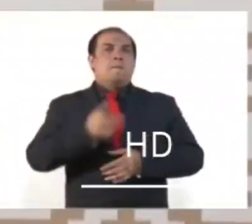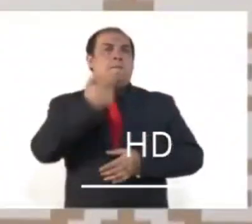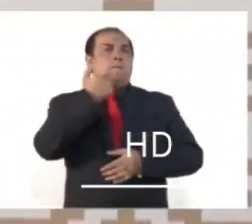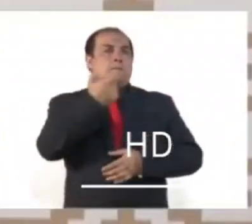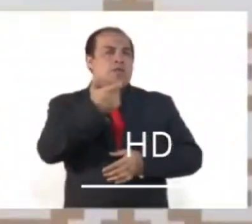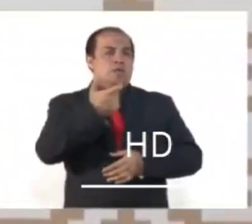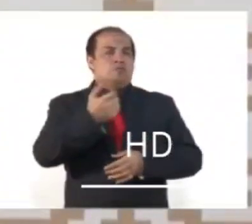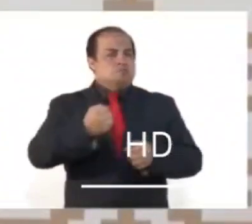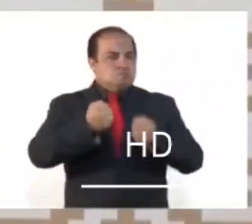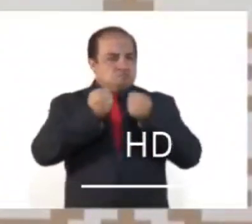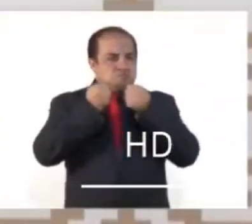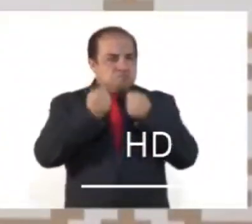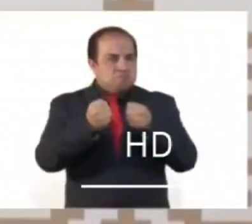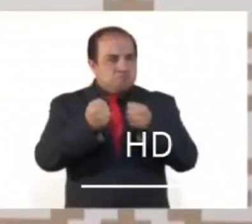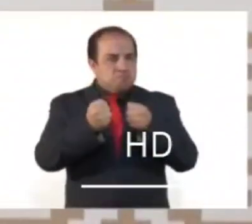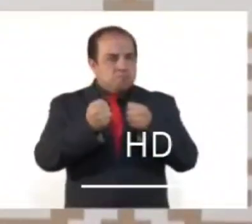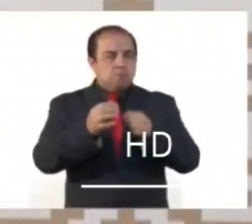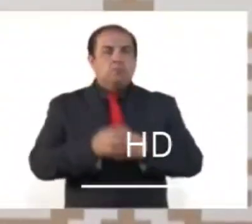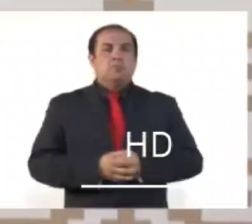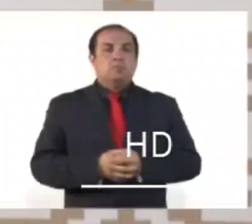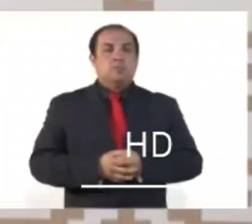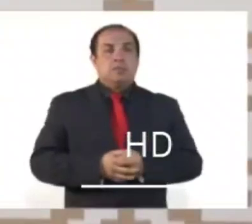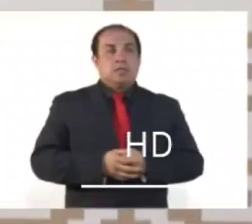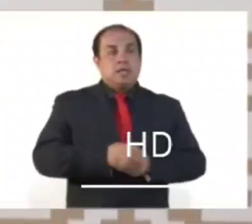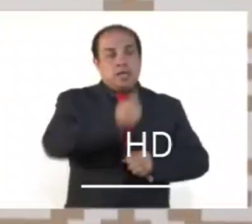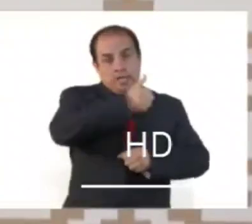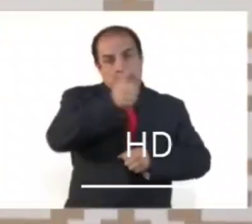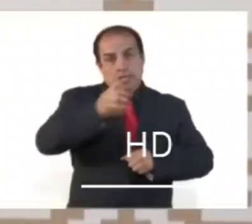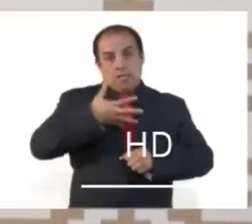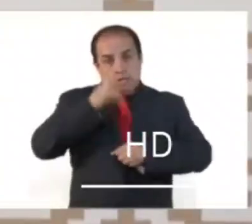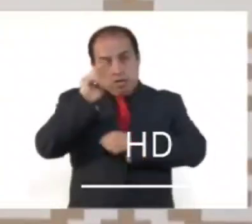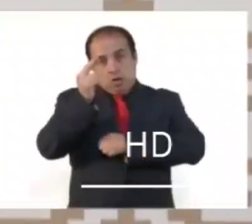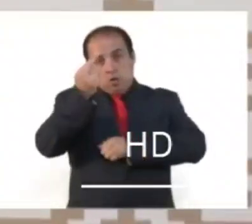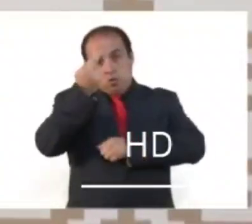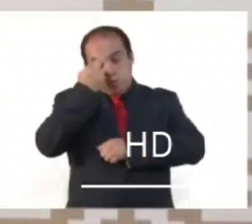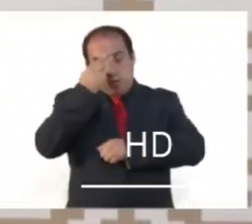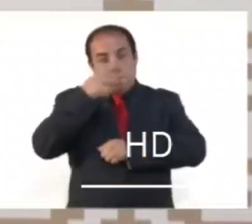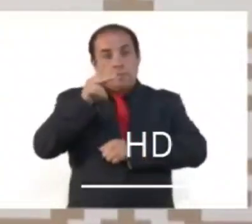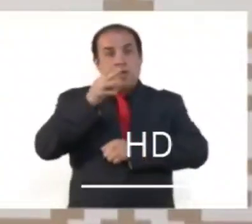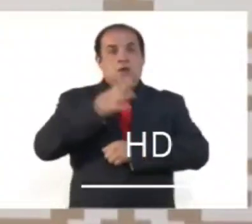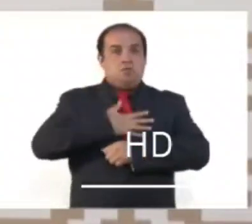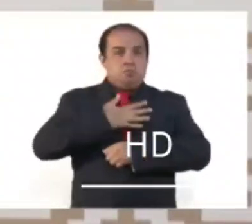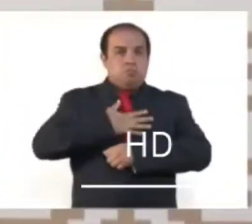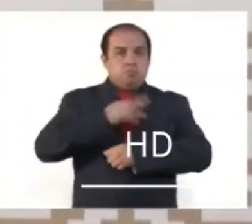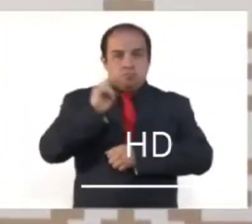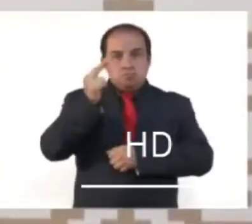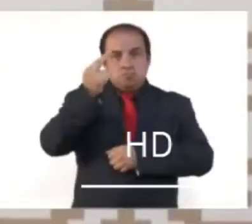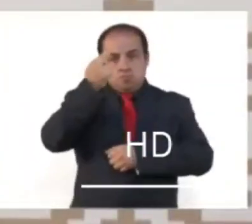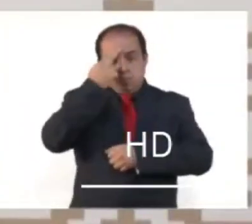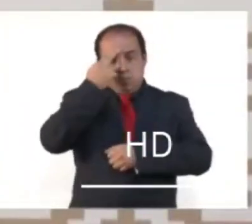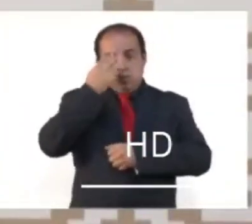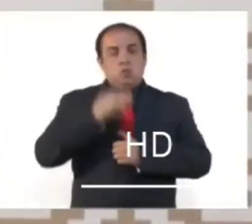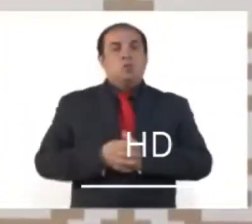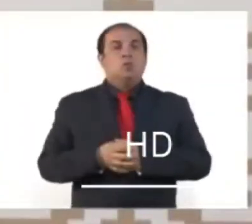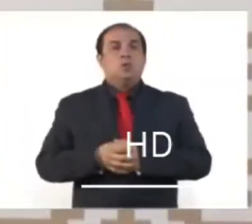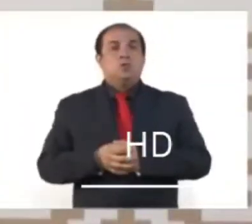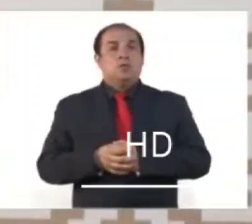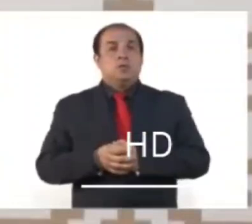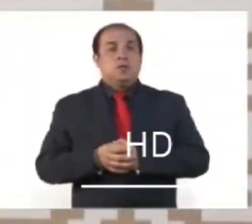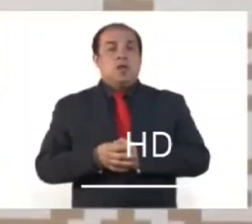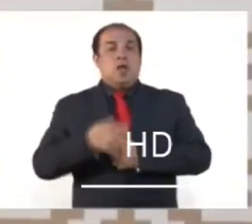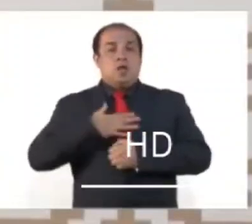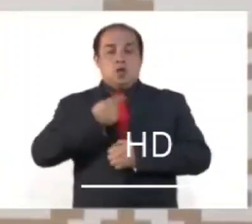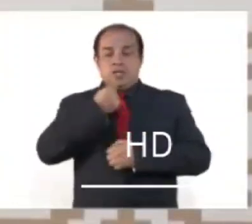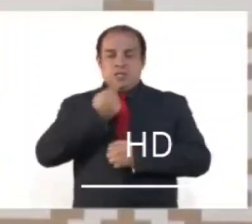como nunca. Cada quien tendrá su memoria histórica, pero la mía me indica que desde